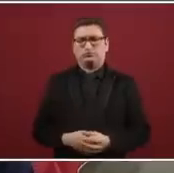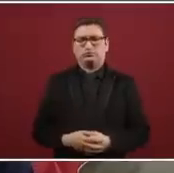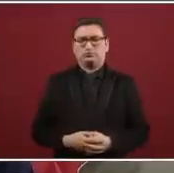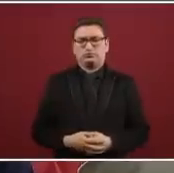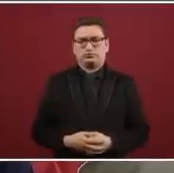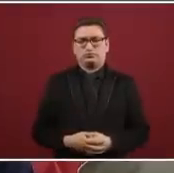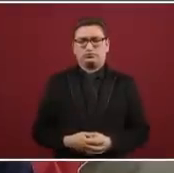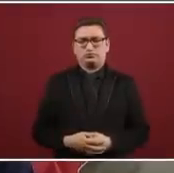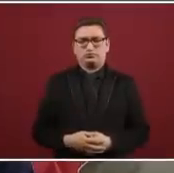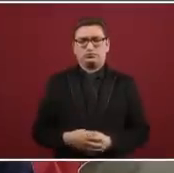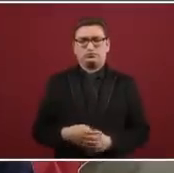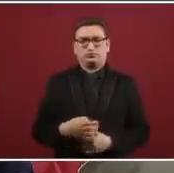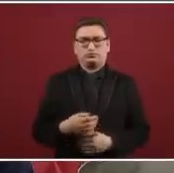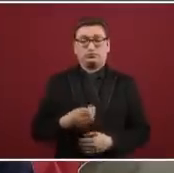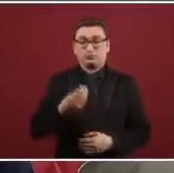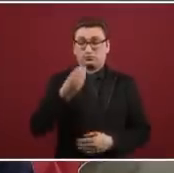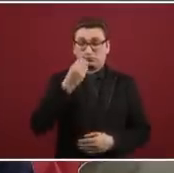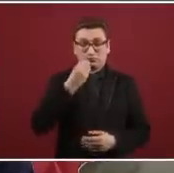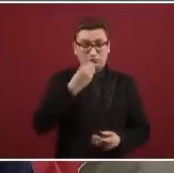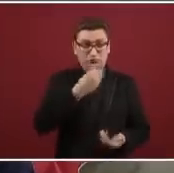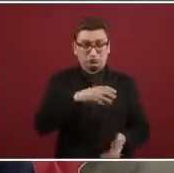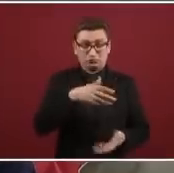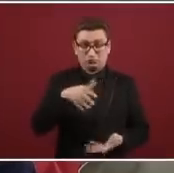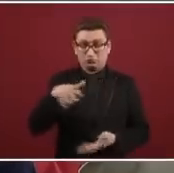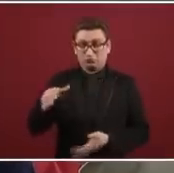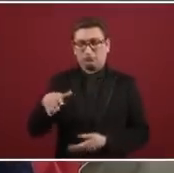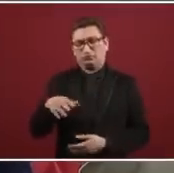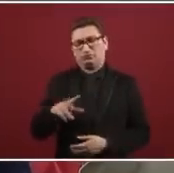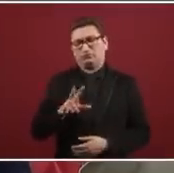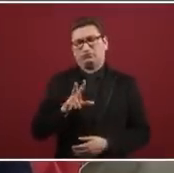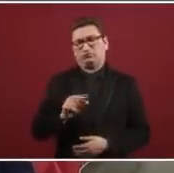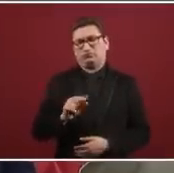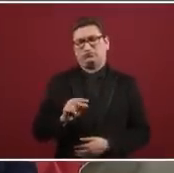hubo reparto de despensas ni de